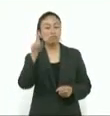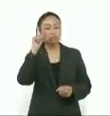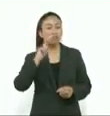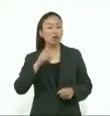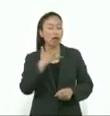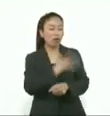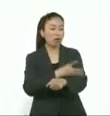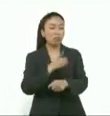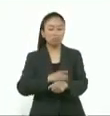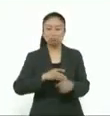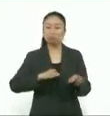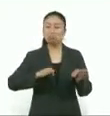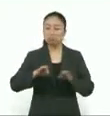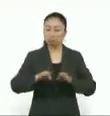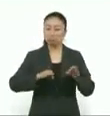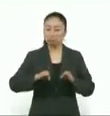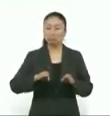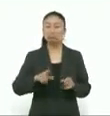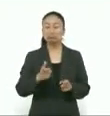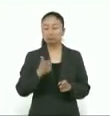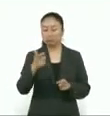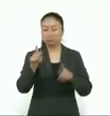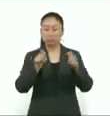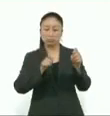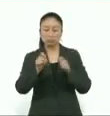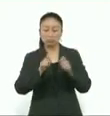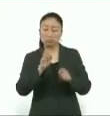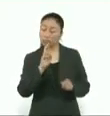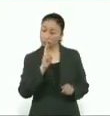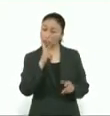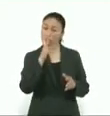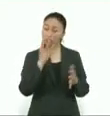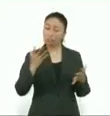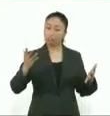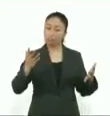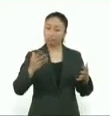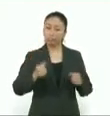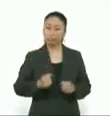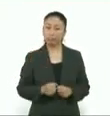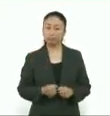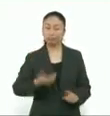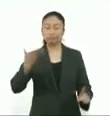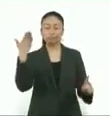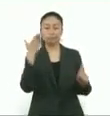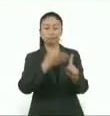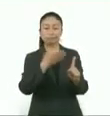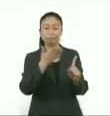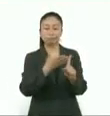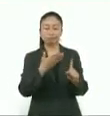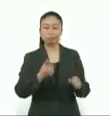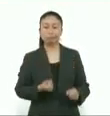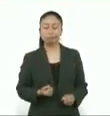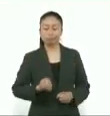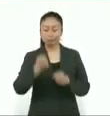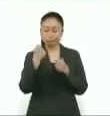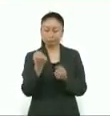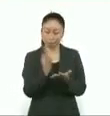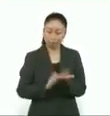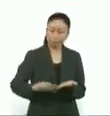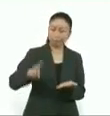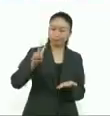trabajadoras y mejores administradoras. Asumimos hoy aquí el reto de redoblar esfuerzos.